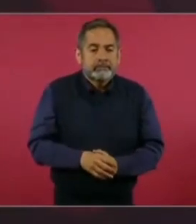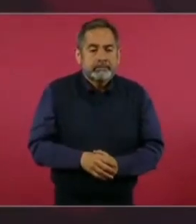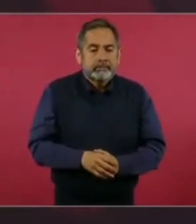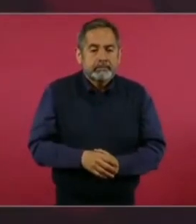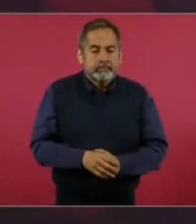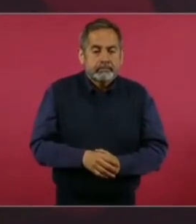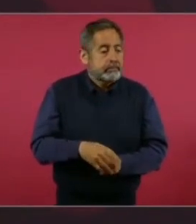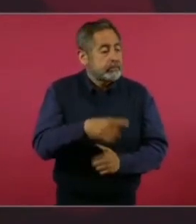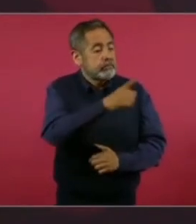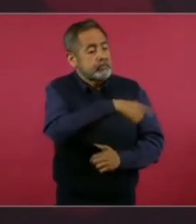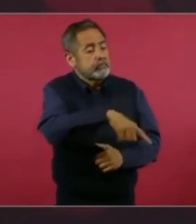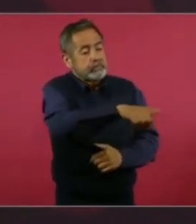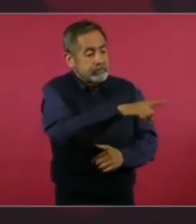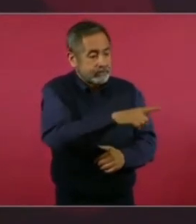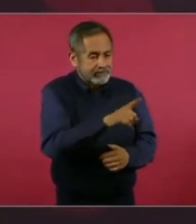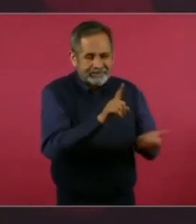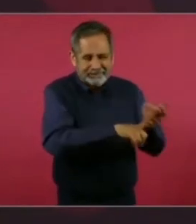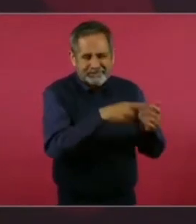aplauden y